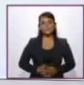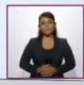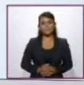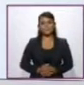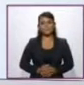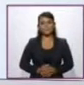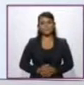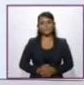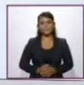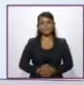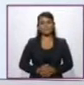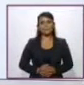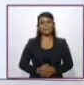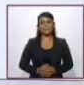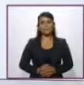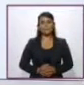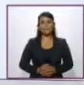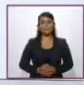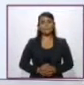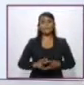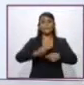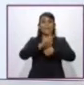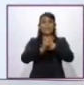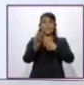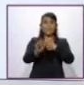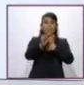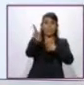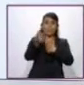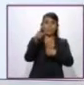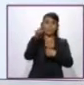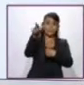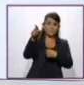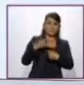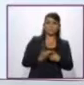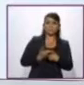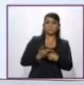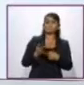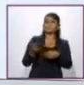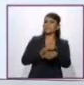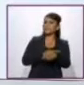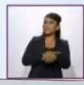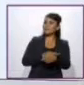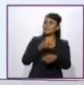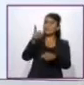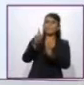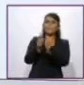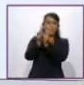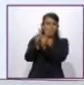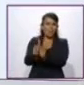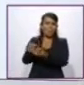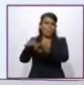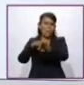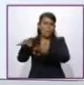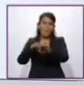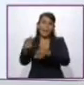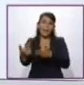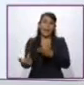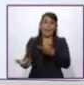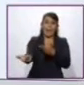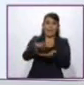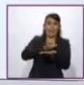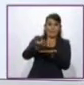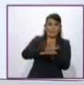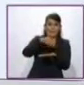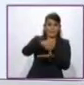la presencia de queretanos en el extranjero y la gran cantidad de dinero que mandan al Estado para activación de la